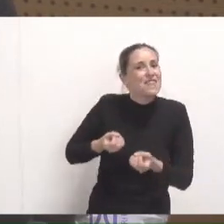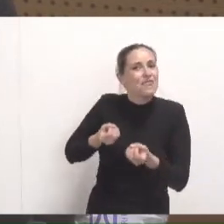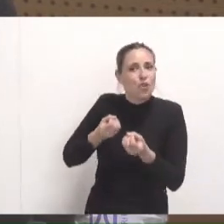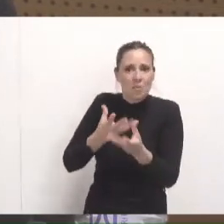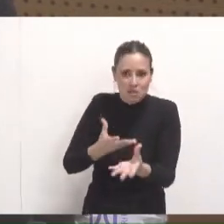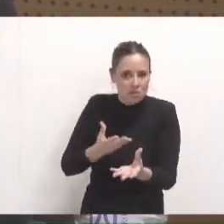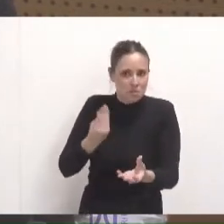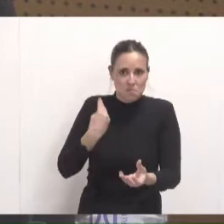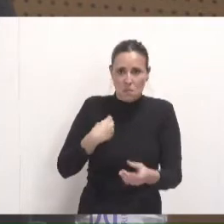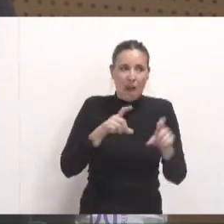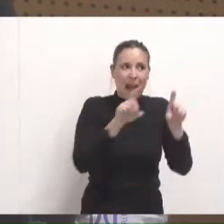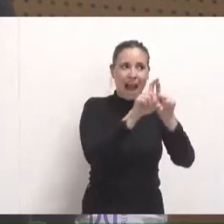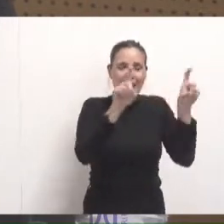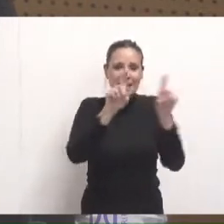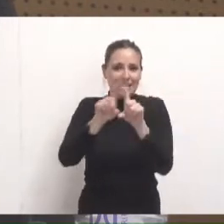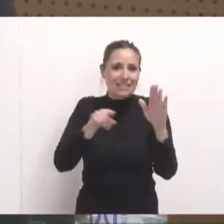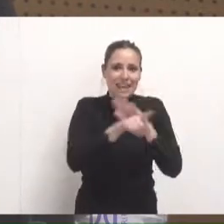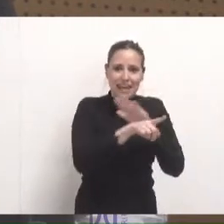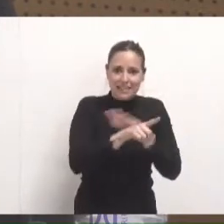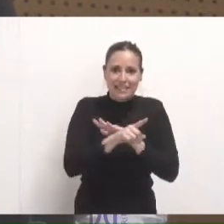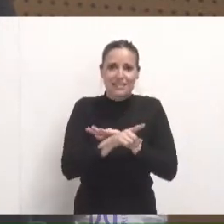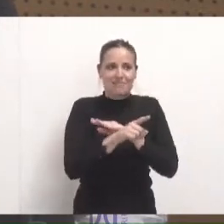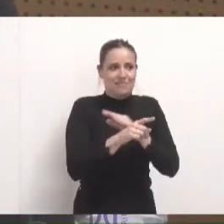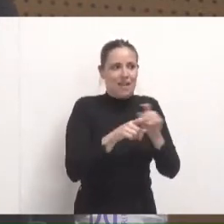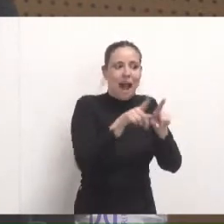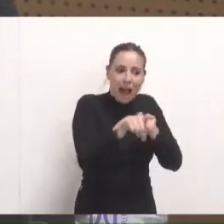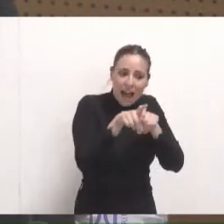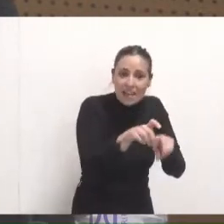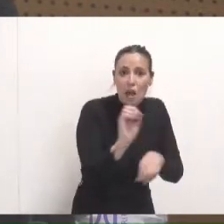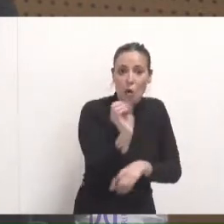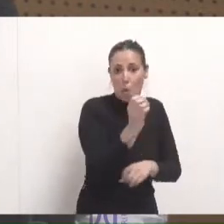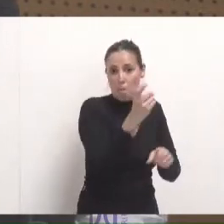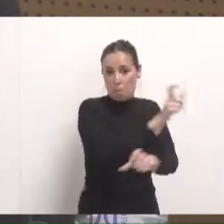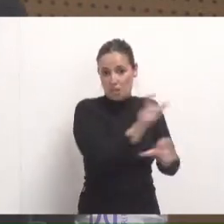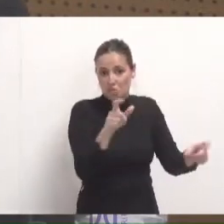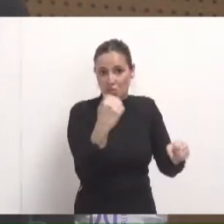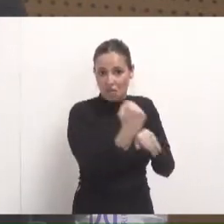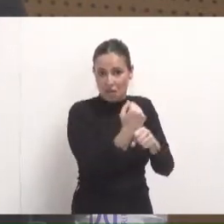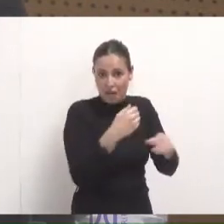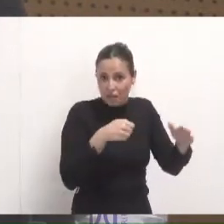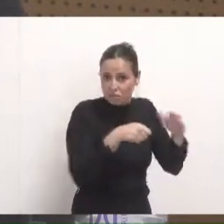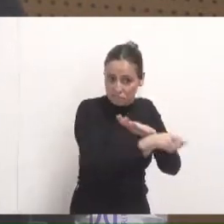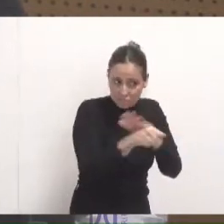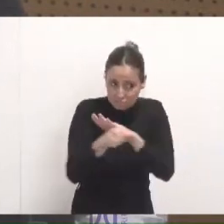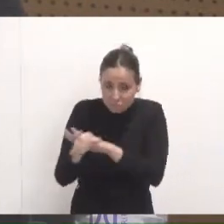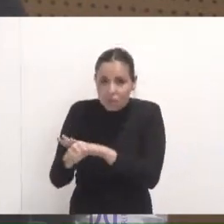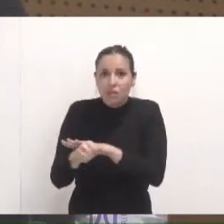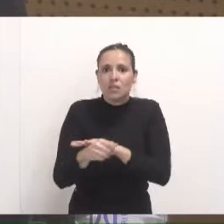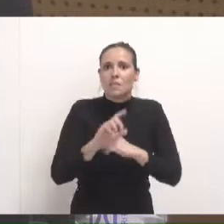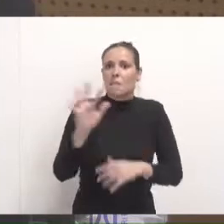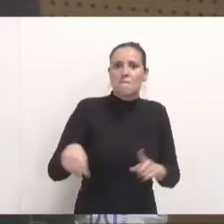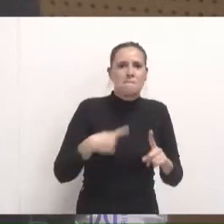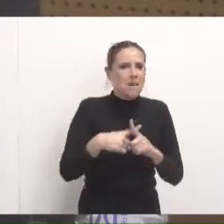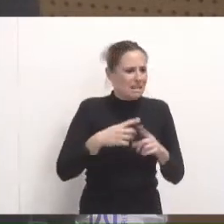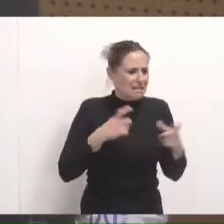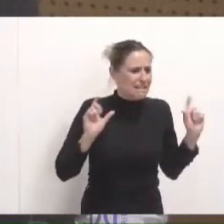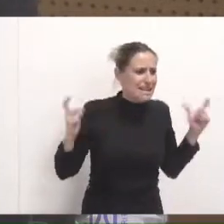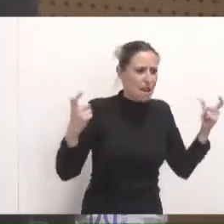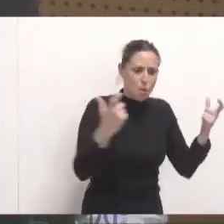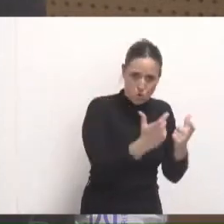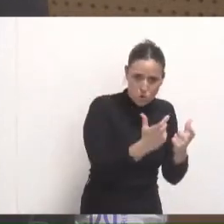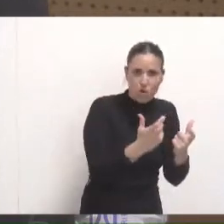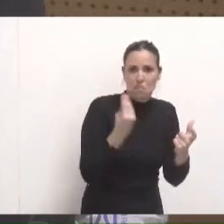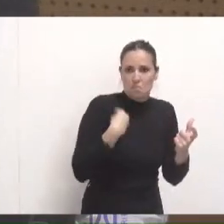las agencias de extensión agraria y con las personas que trabajan en ellas, con el seguimiento de este asunto, con reuniones activas con esas explotaciones